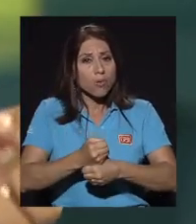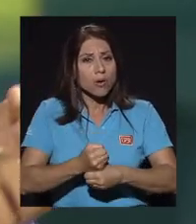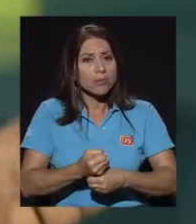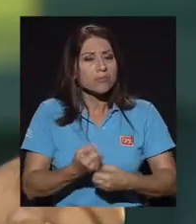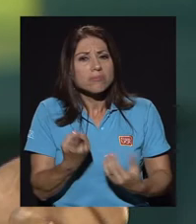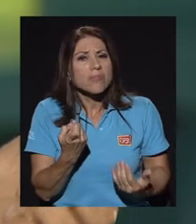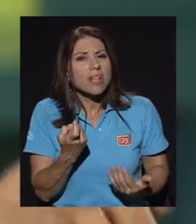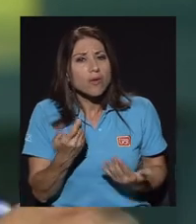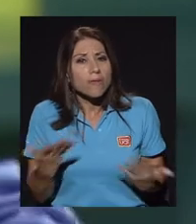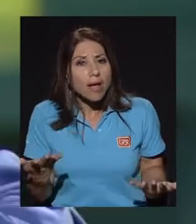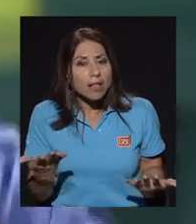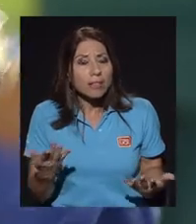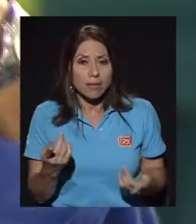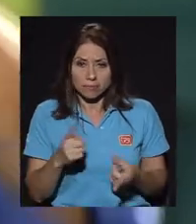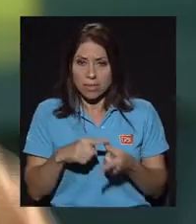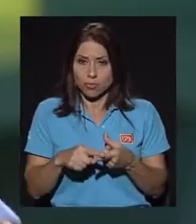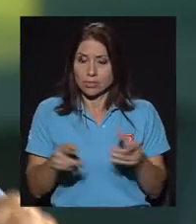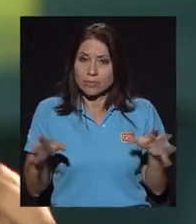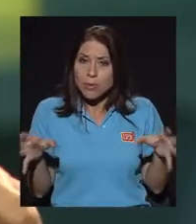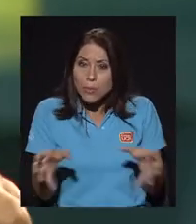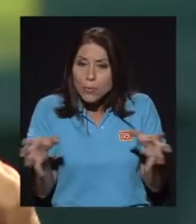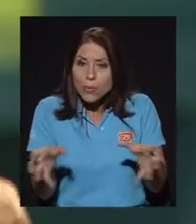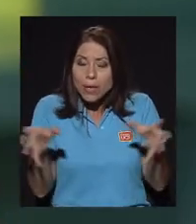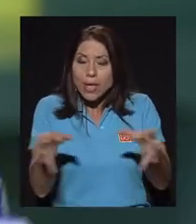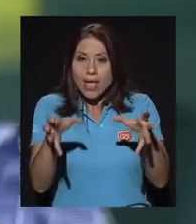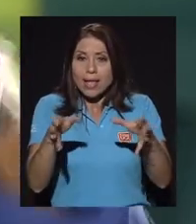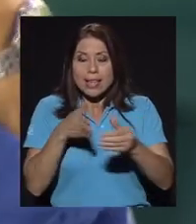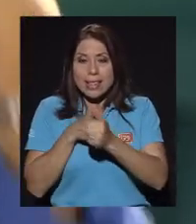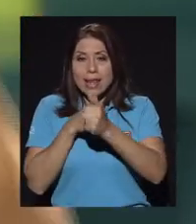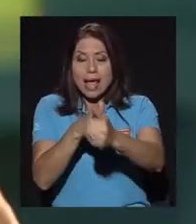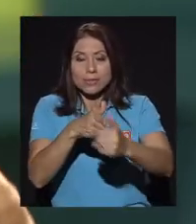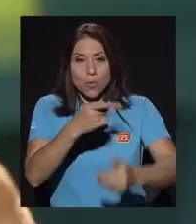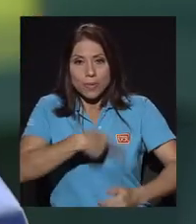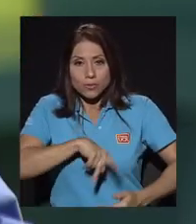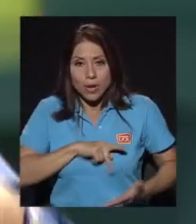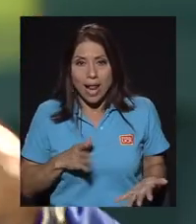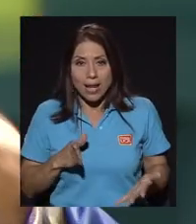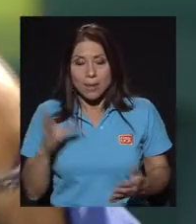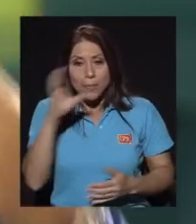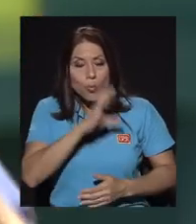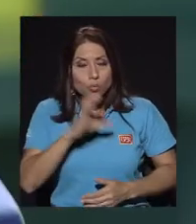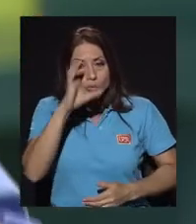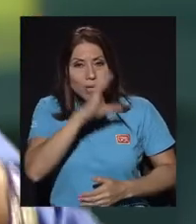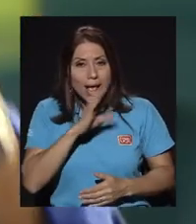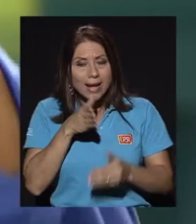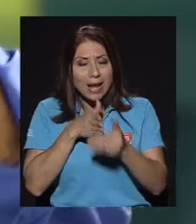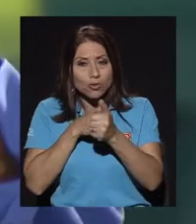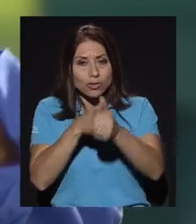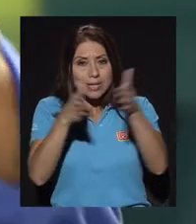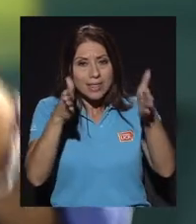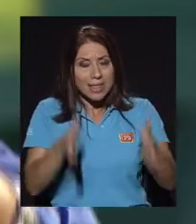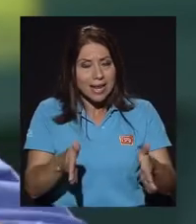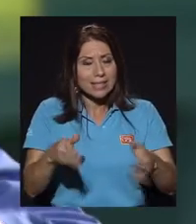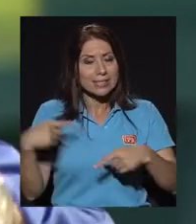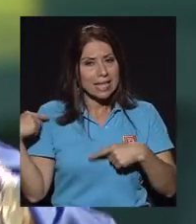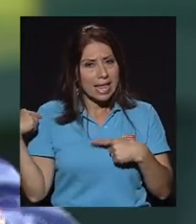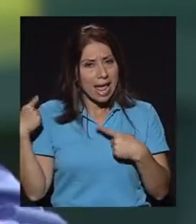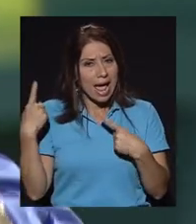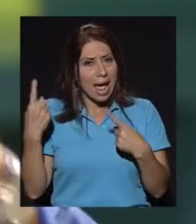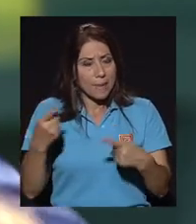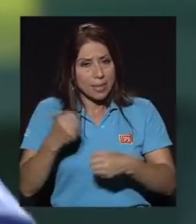falta un poco? Entonces, pues activar el liderazgo personal, buscar a esos líderes que han